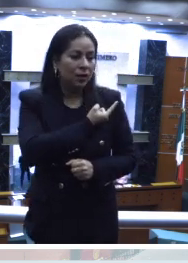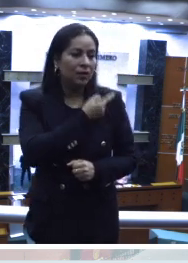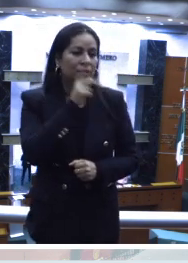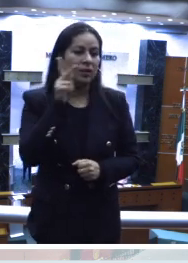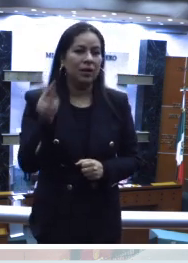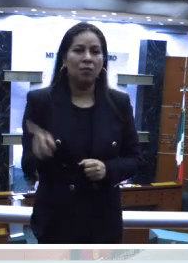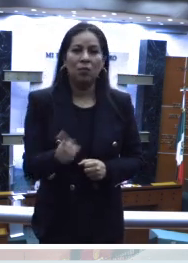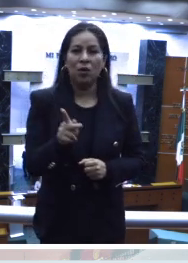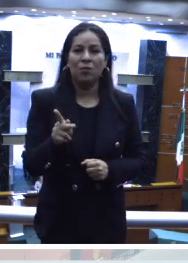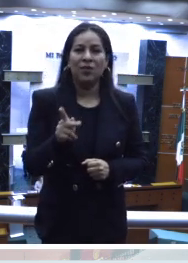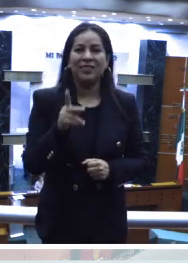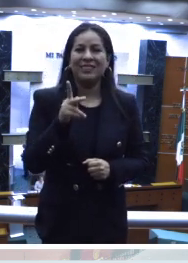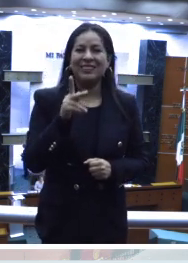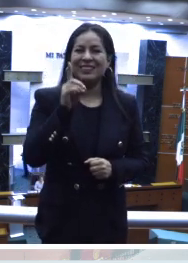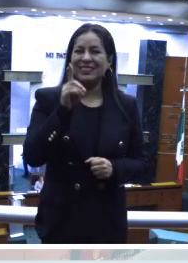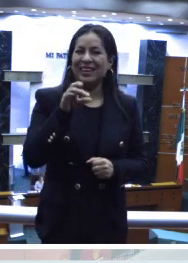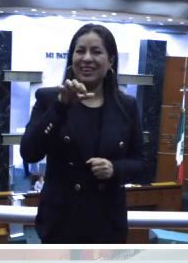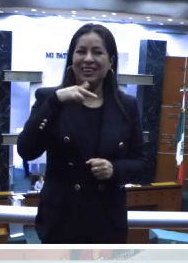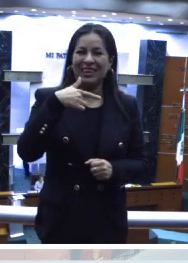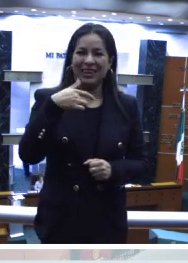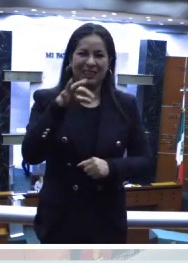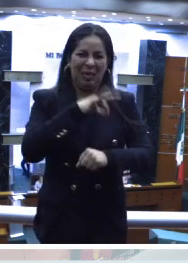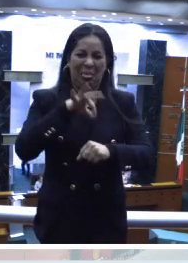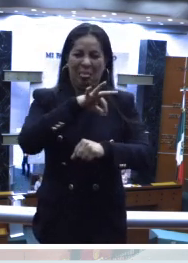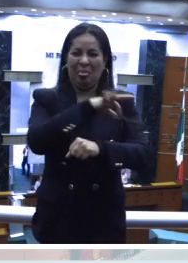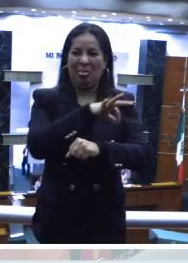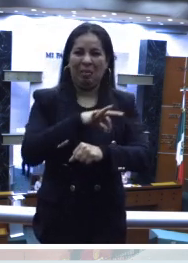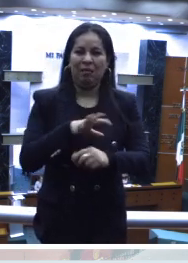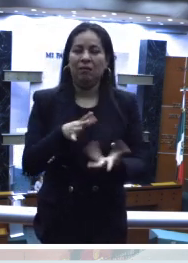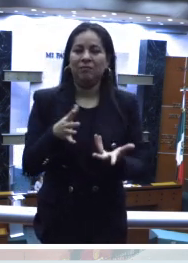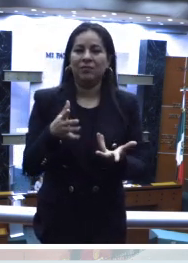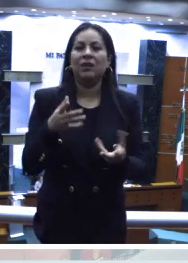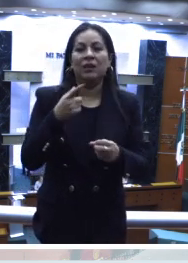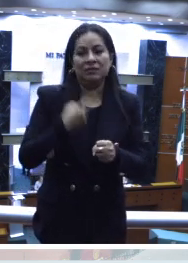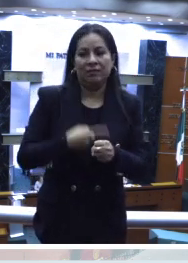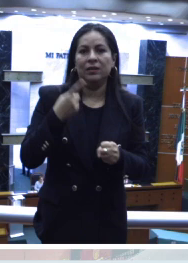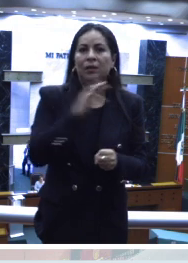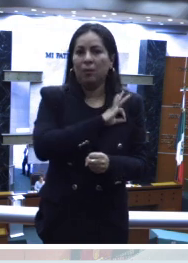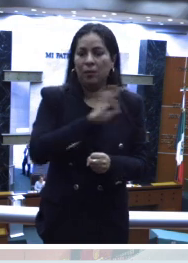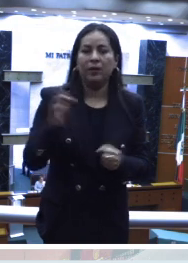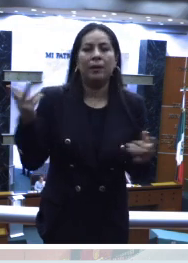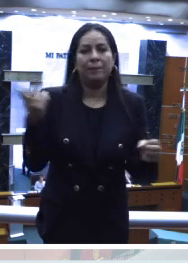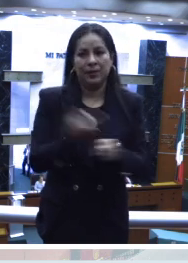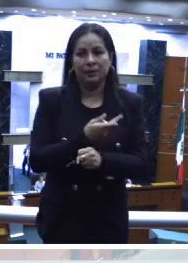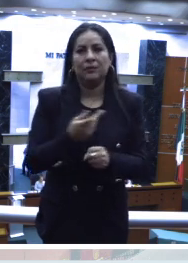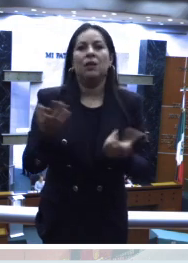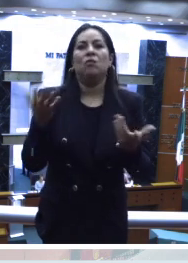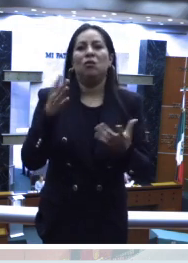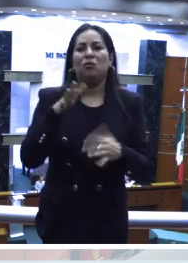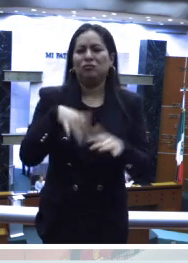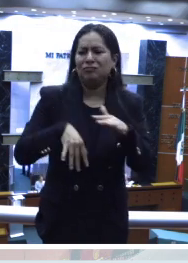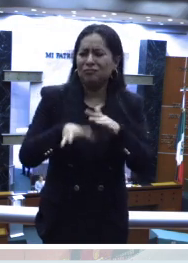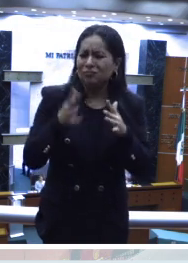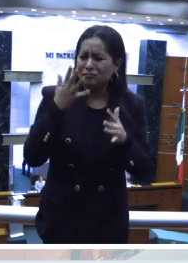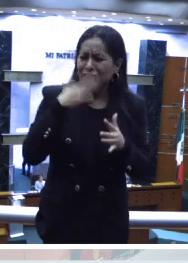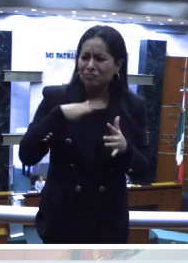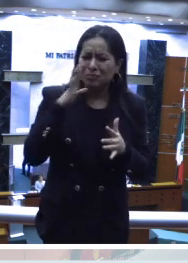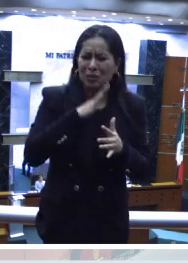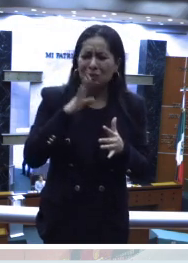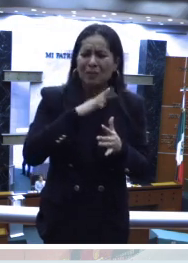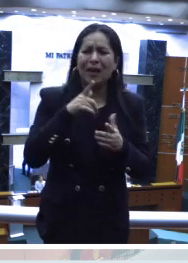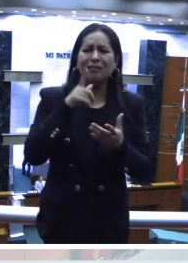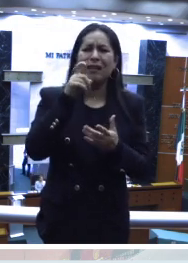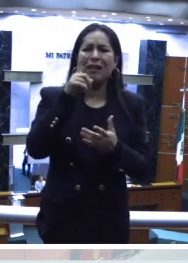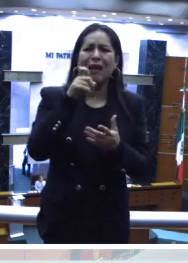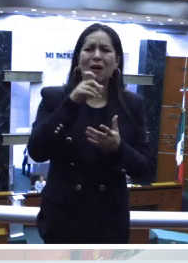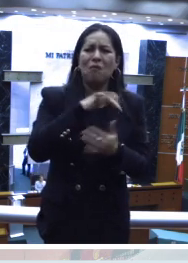población para el dengue y las enfermedades que se pueden ocasionar por los escombros y el encharcamiento de